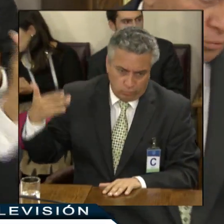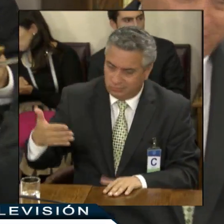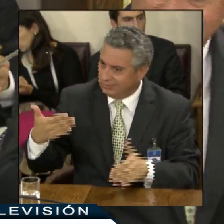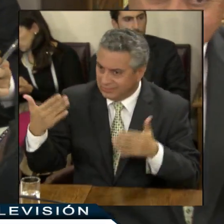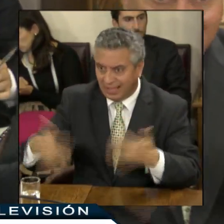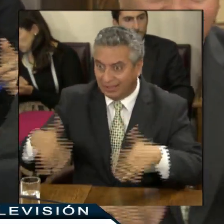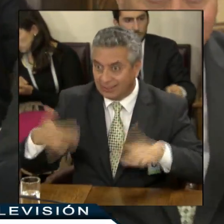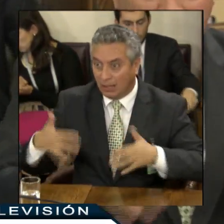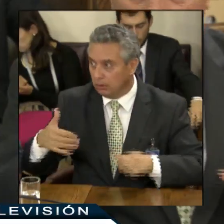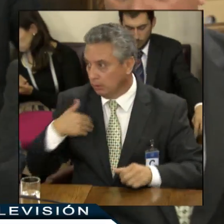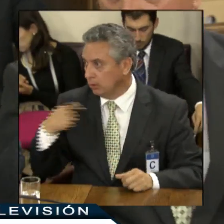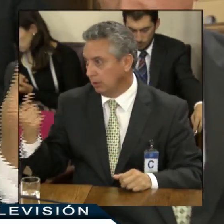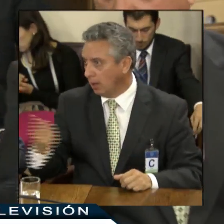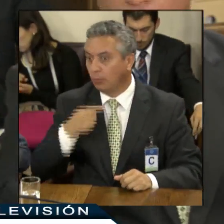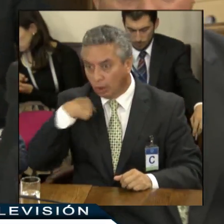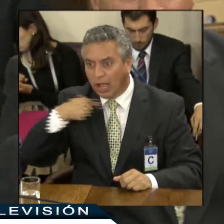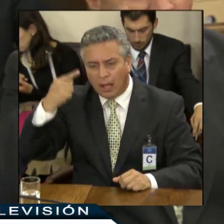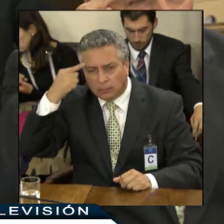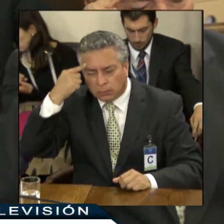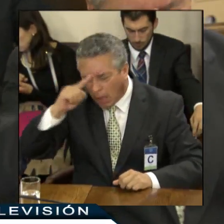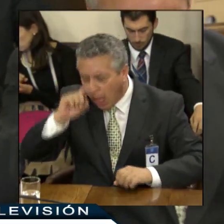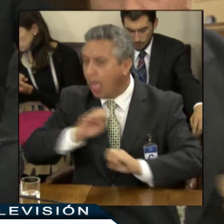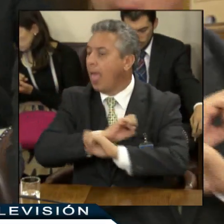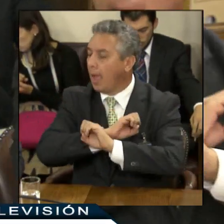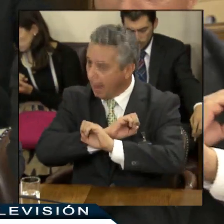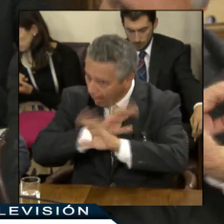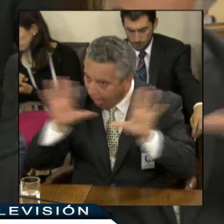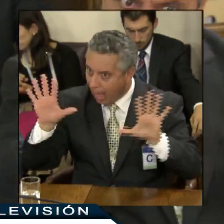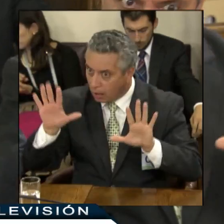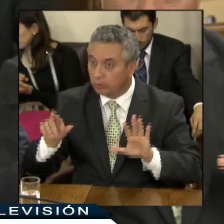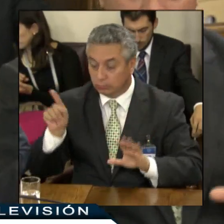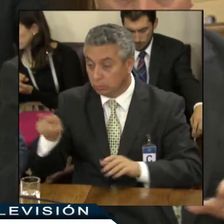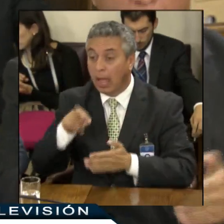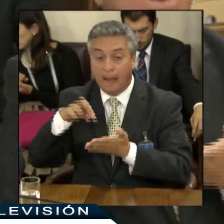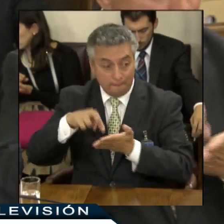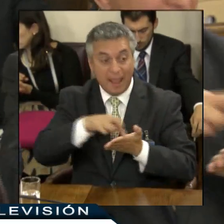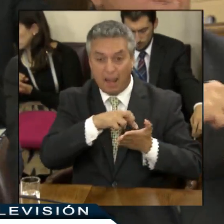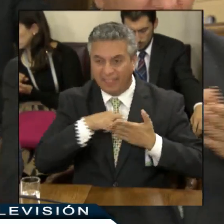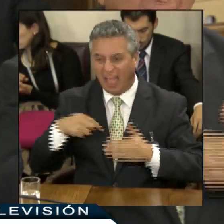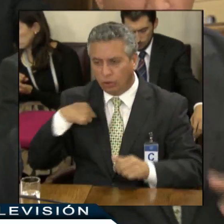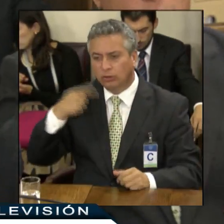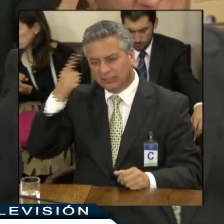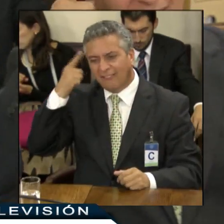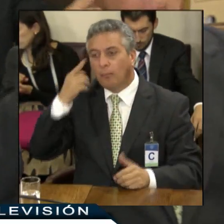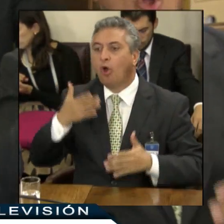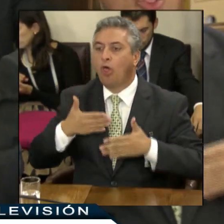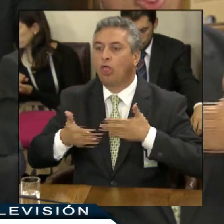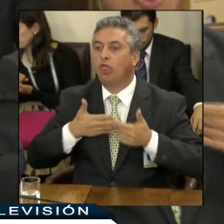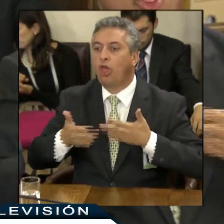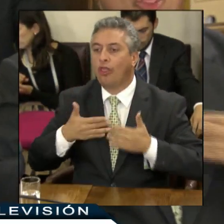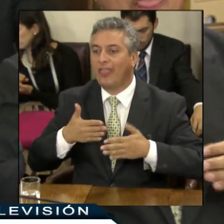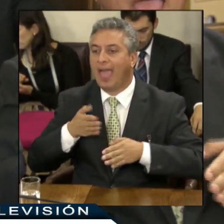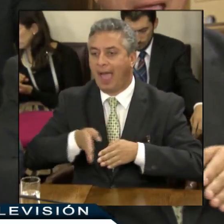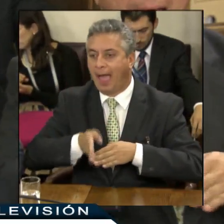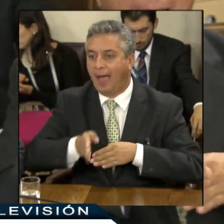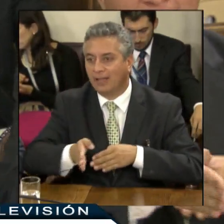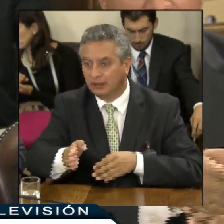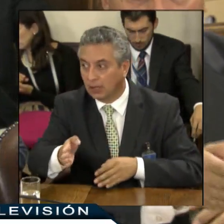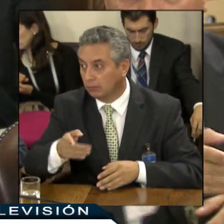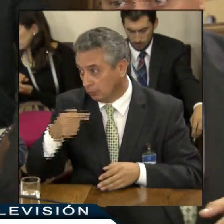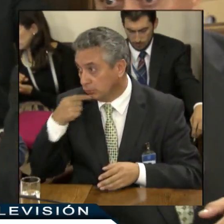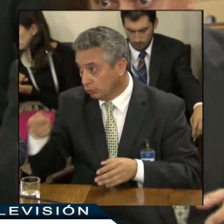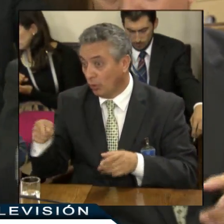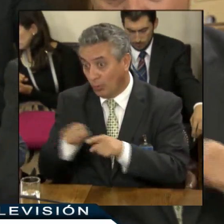creo que tenemos más menos claro por dónde al menos los los parlamentarios por donde avanzar para para ir